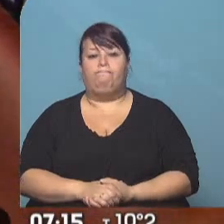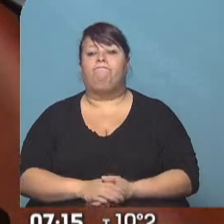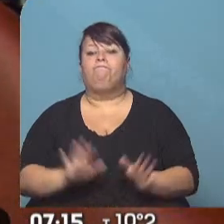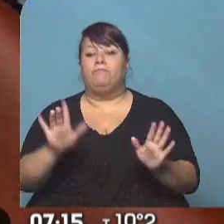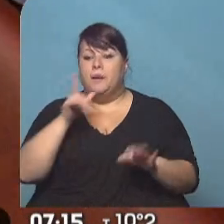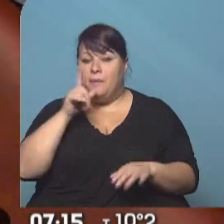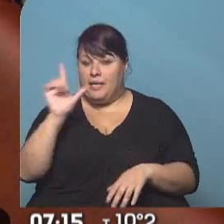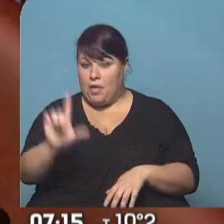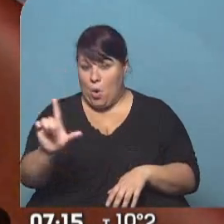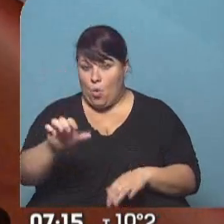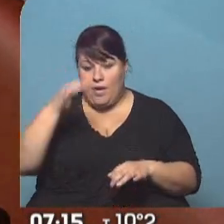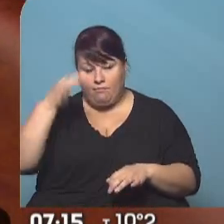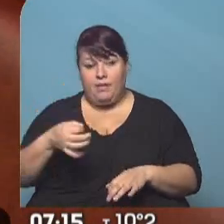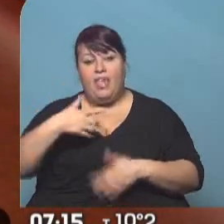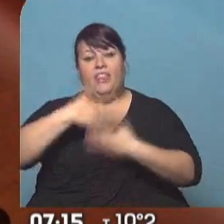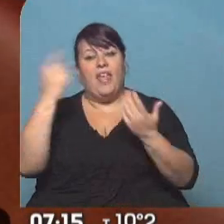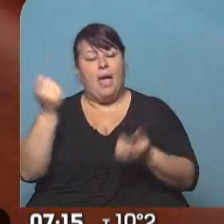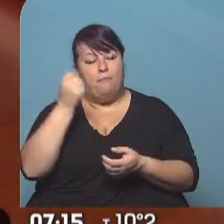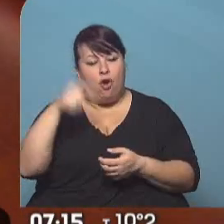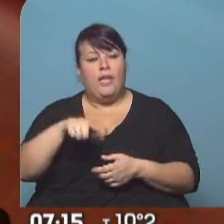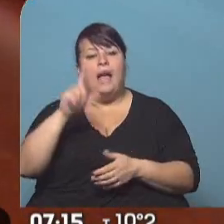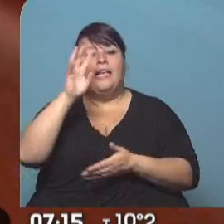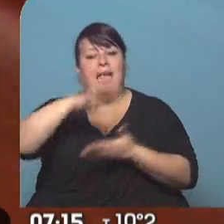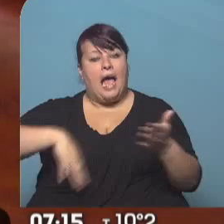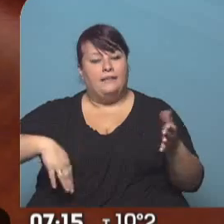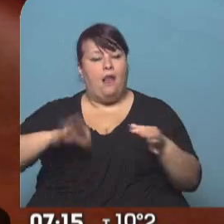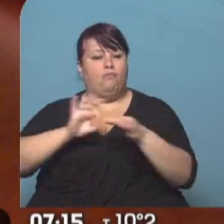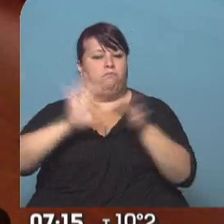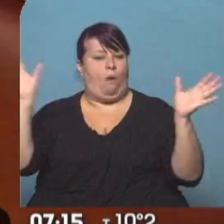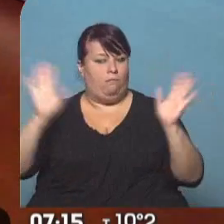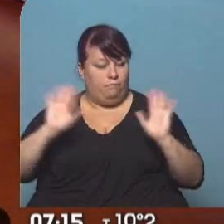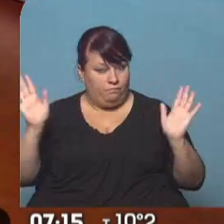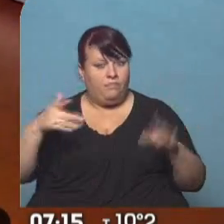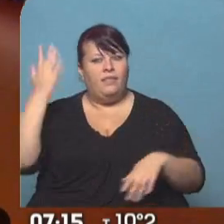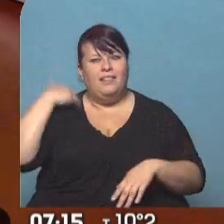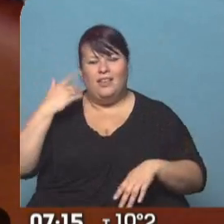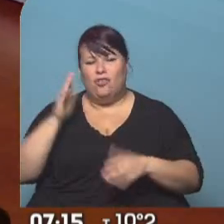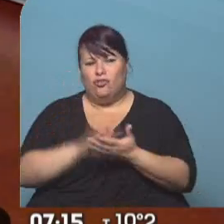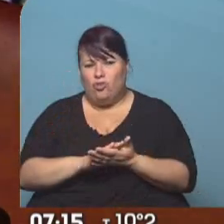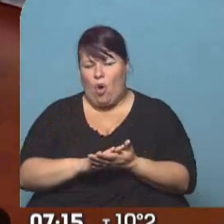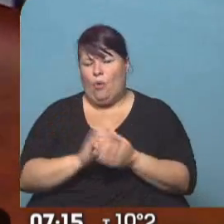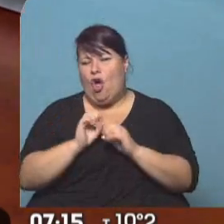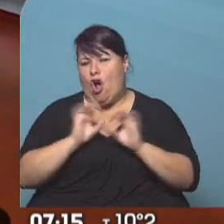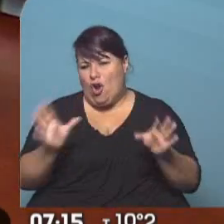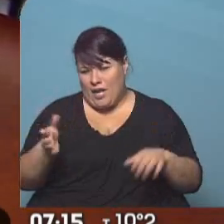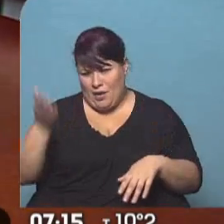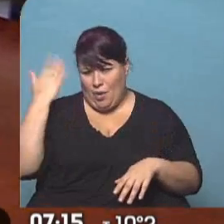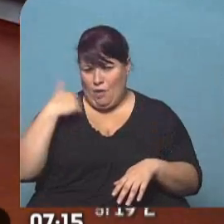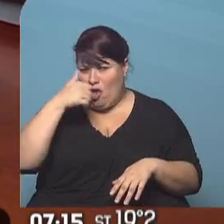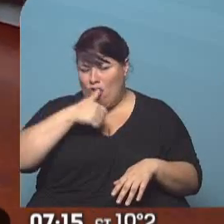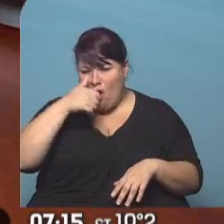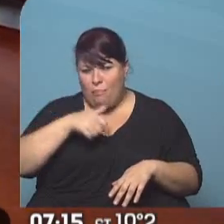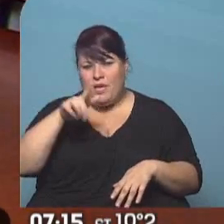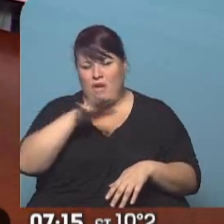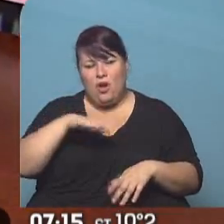Sería el lunes el día clave en el que Cataluña podría declarar su independencia después de los hechos tan dramáticos sucedidos el domingo